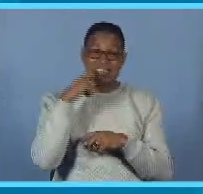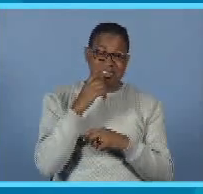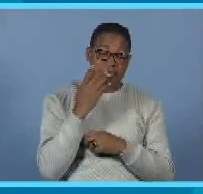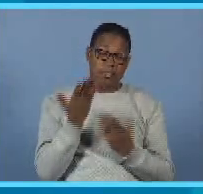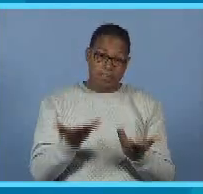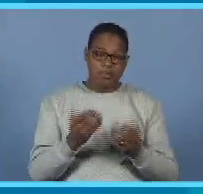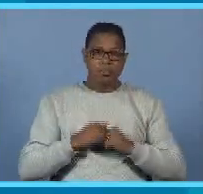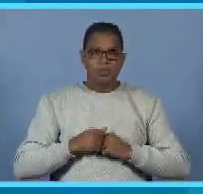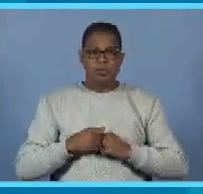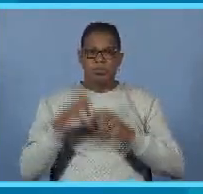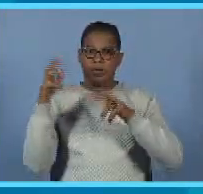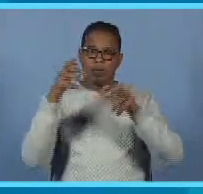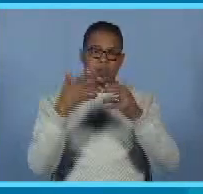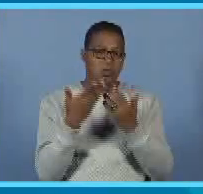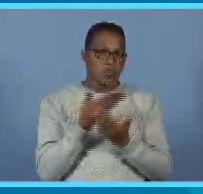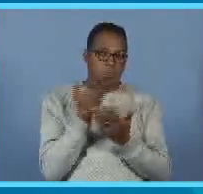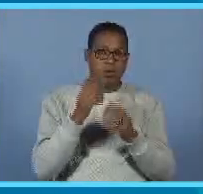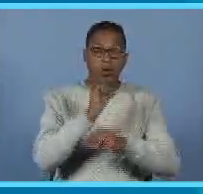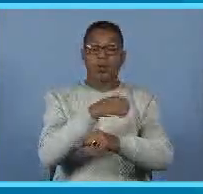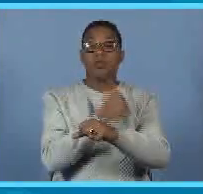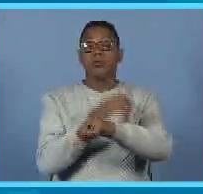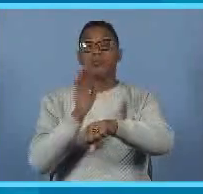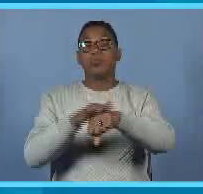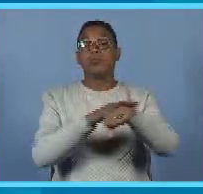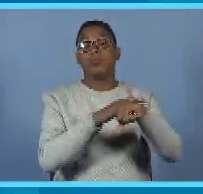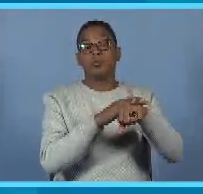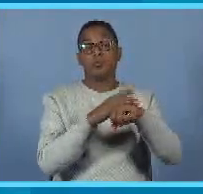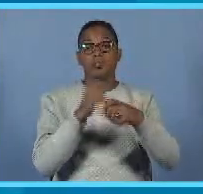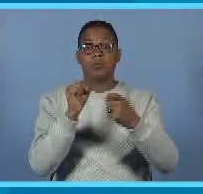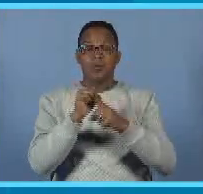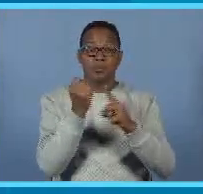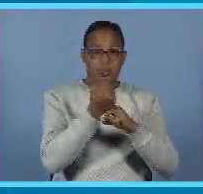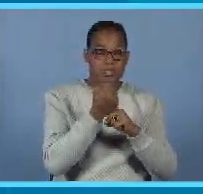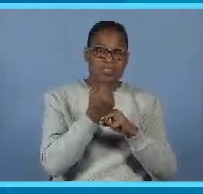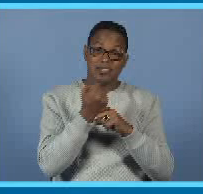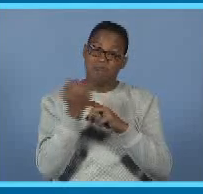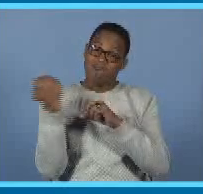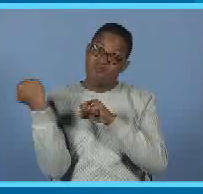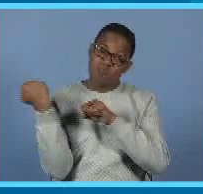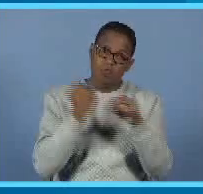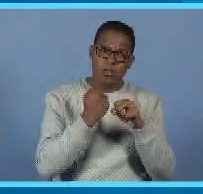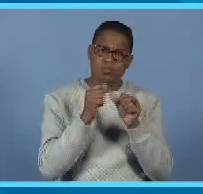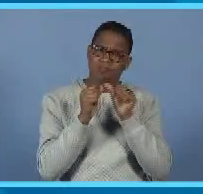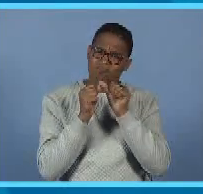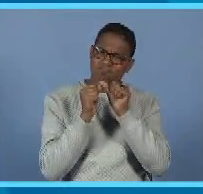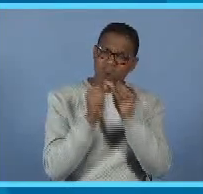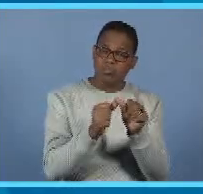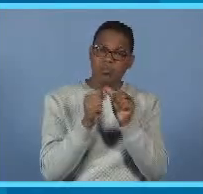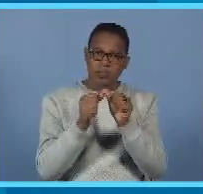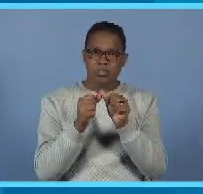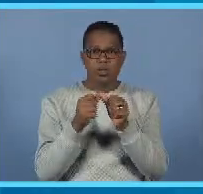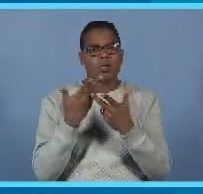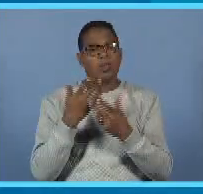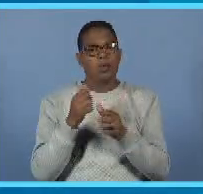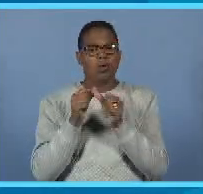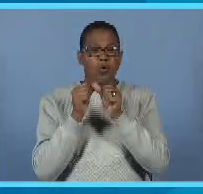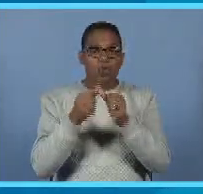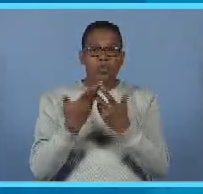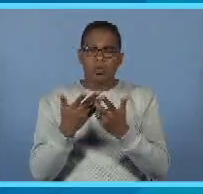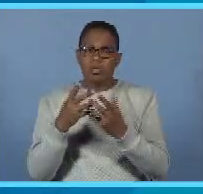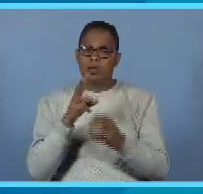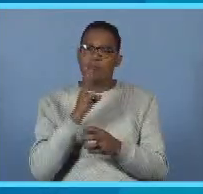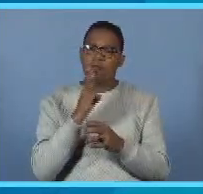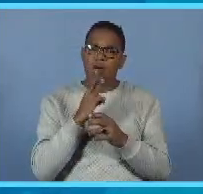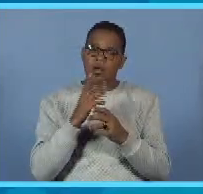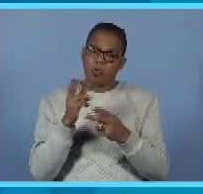últimos días. Las autoridades advierten que la situación es crítica, persiste y hay que continuar racionalizando el